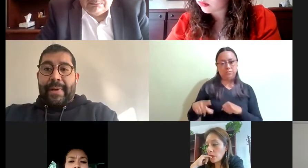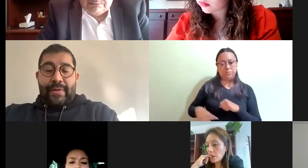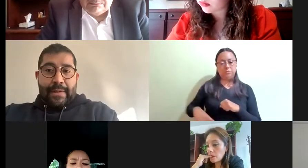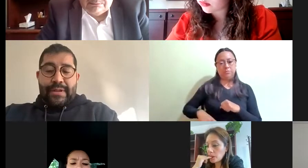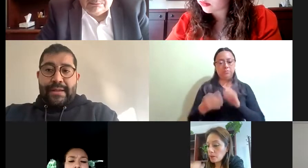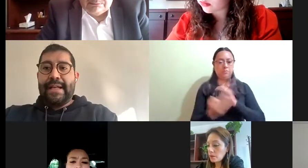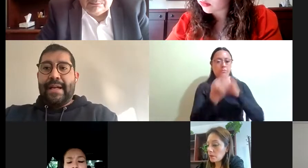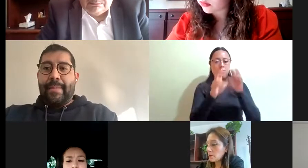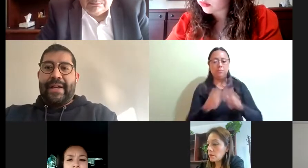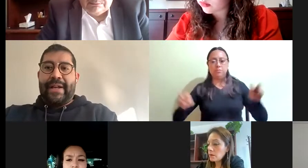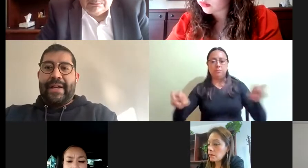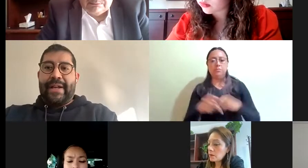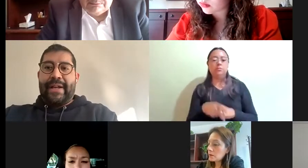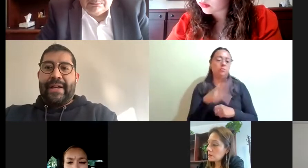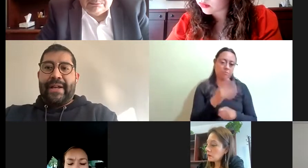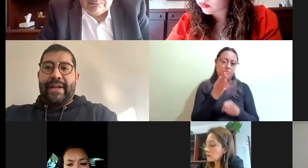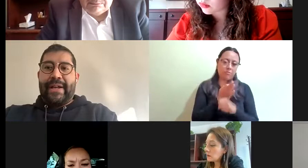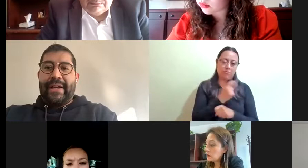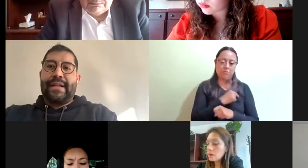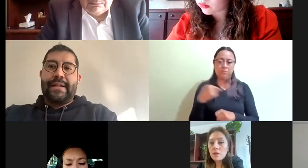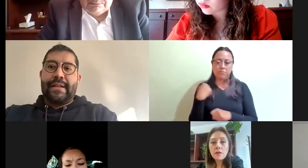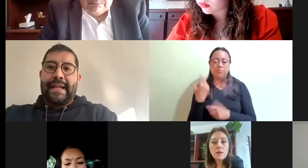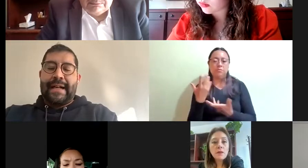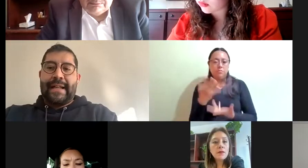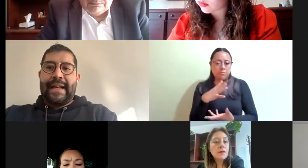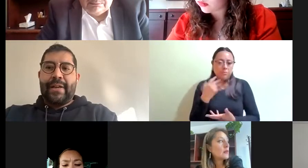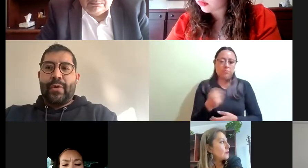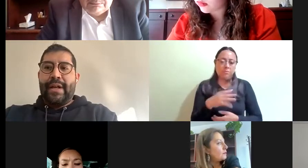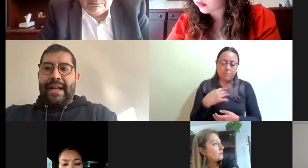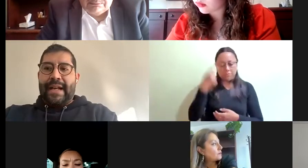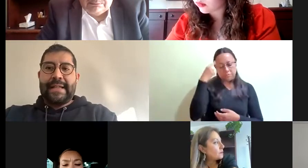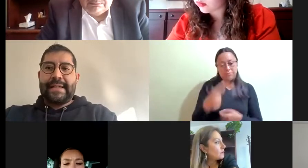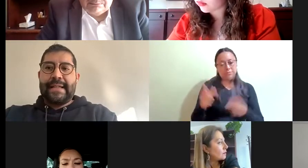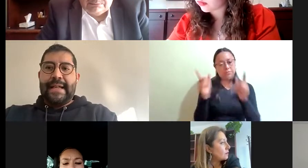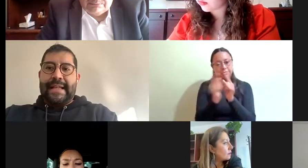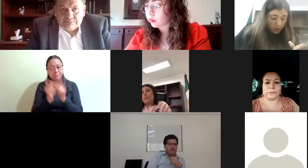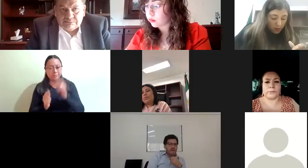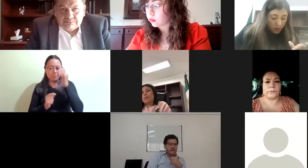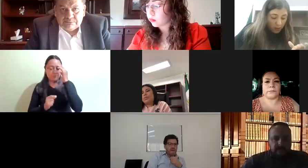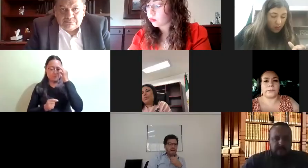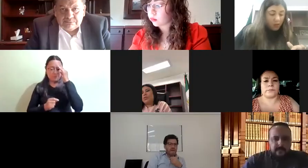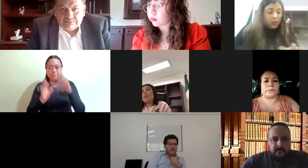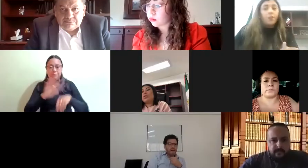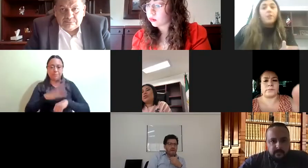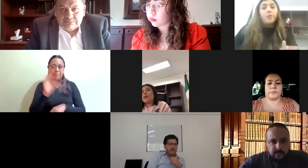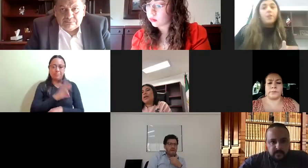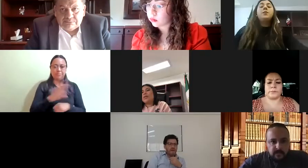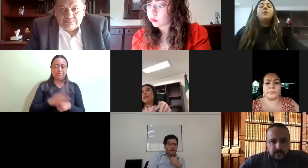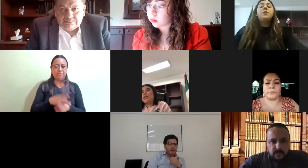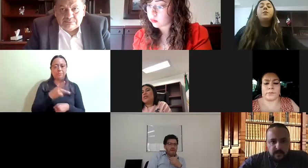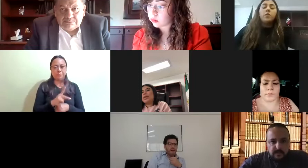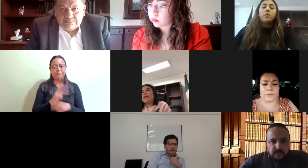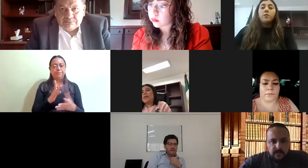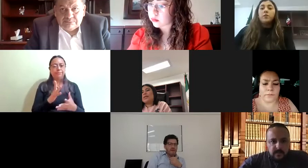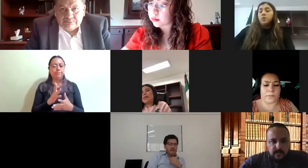esas vamos, pero estamos tratando de hacer un ejercicio de síntesis, pero sin dejar de lado la importancia que tienen cada una de las